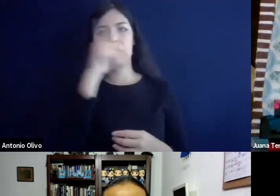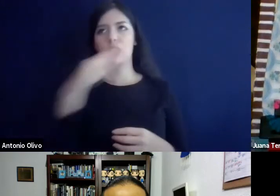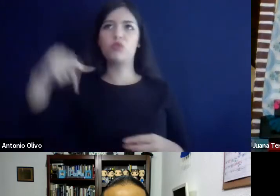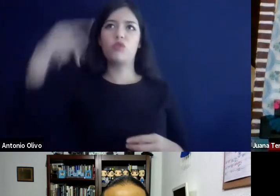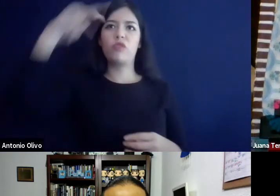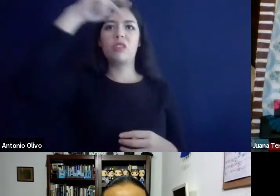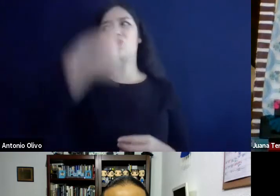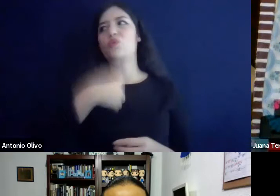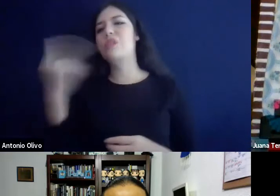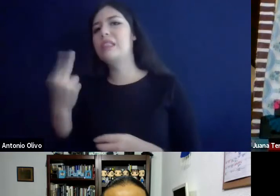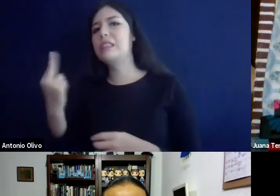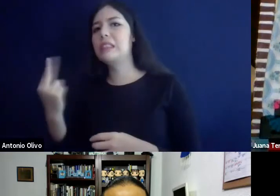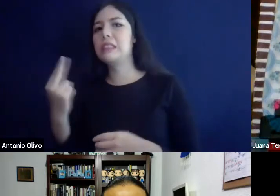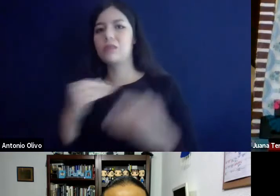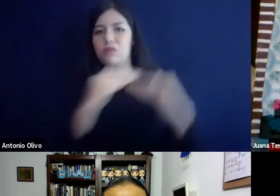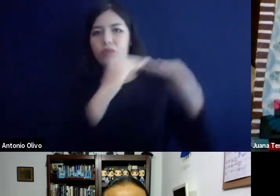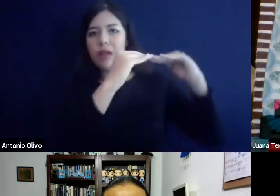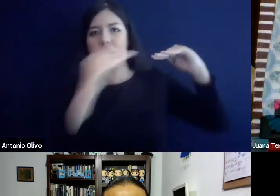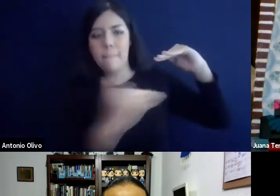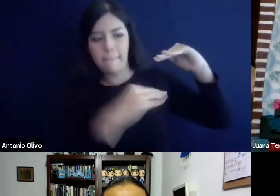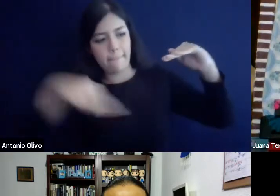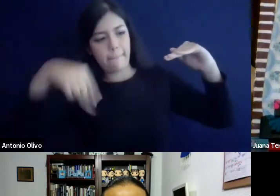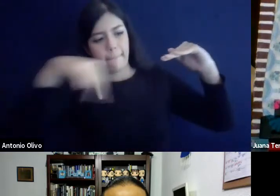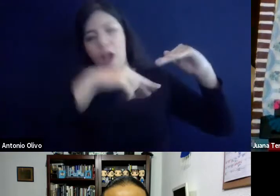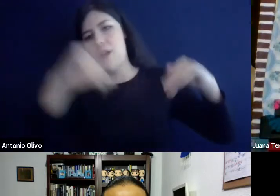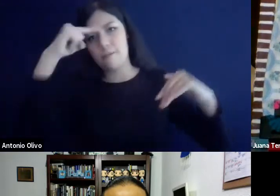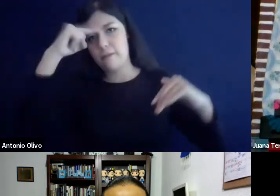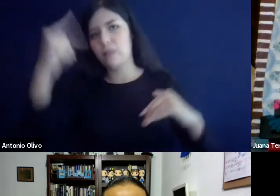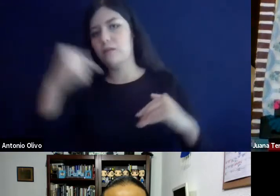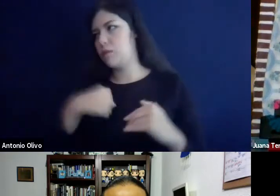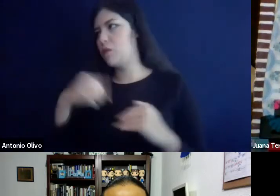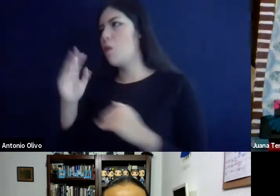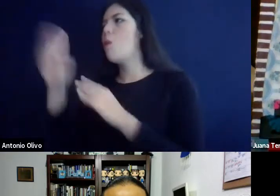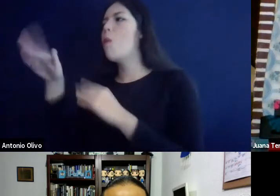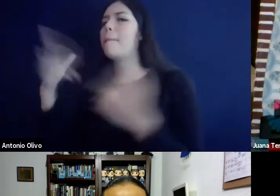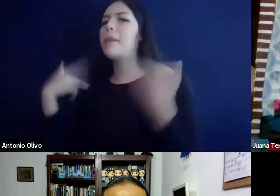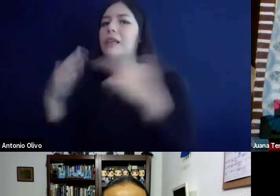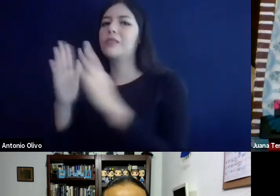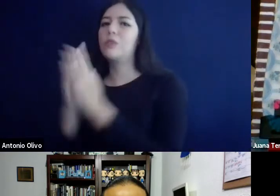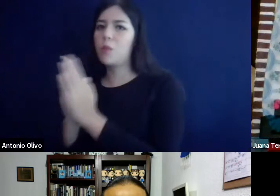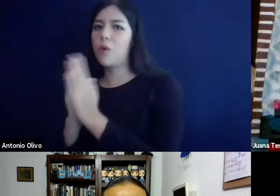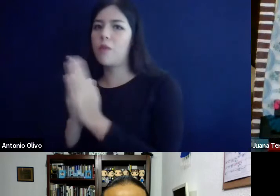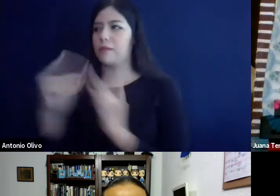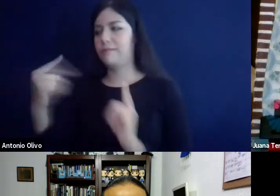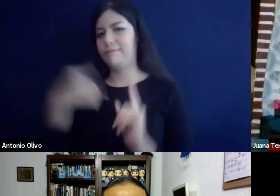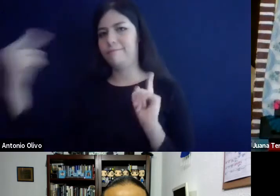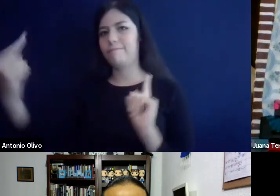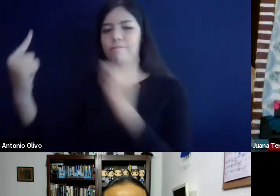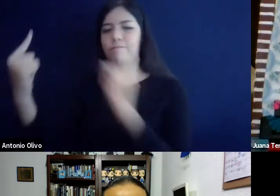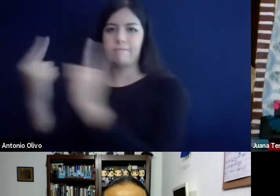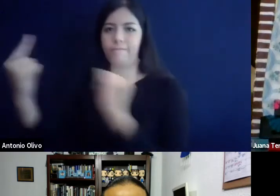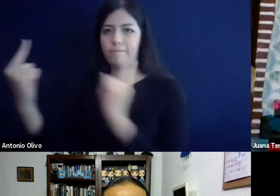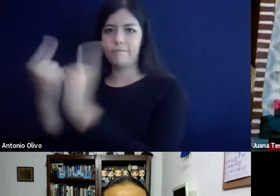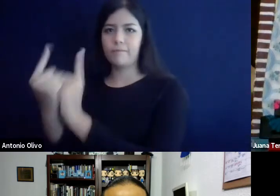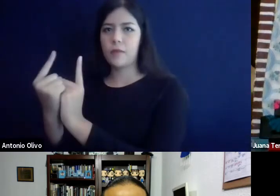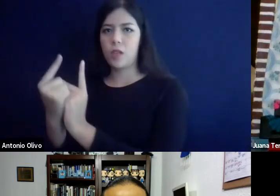baja. Y yo acudí con el oficial mayor, me dijeron que me dirigiera con él, y cuando